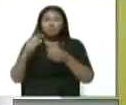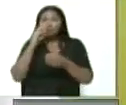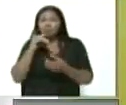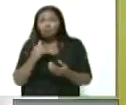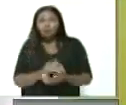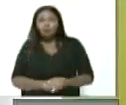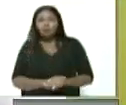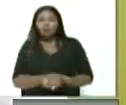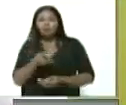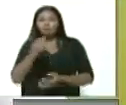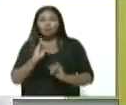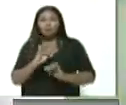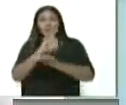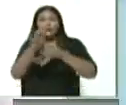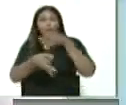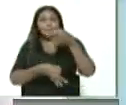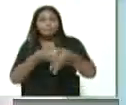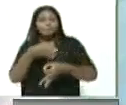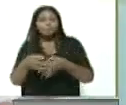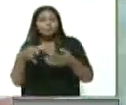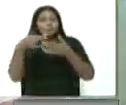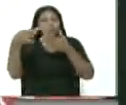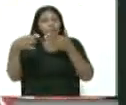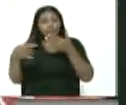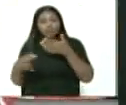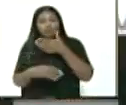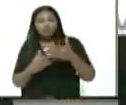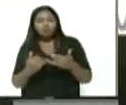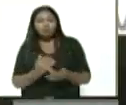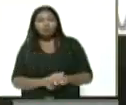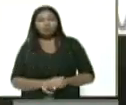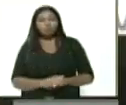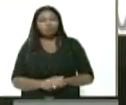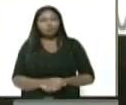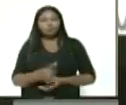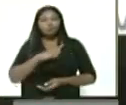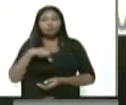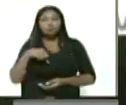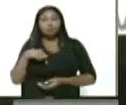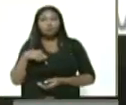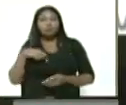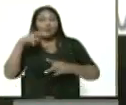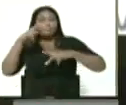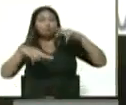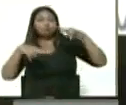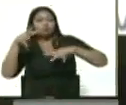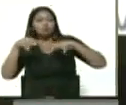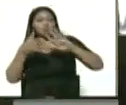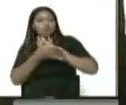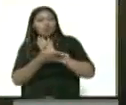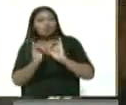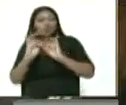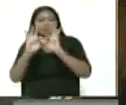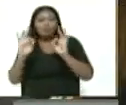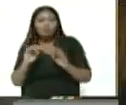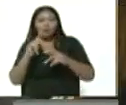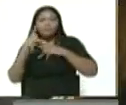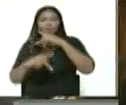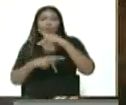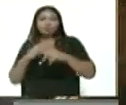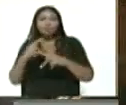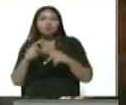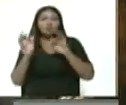explicó bien en detalle a cada uno bueno lo que estábamos allí en esa exposición cuál va a ser el proceso la